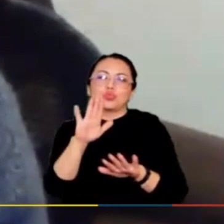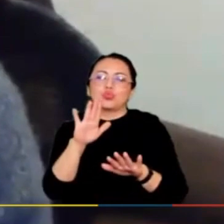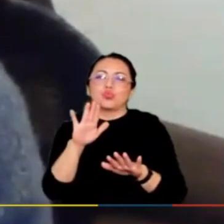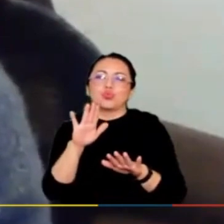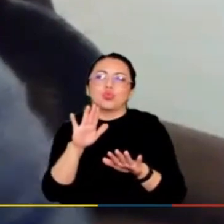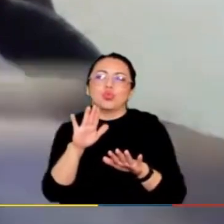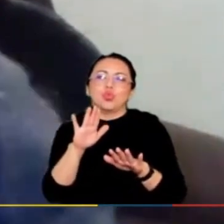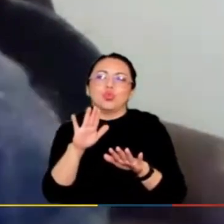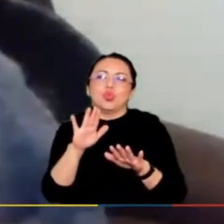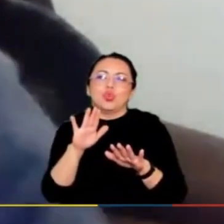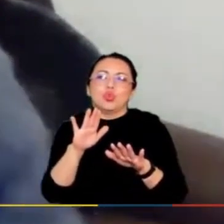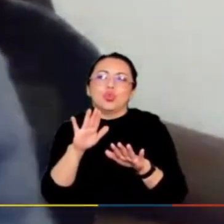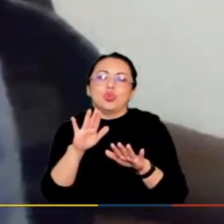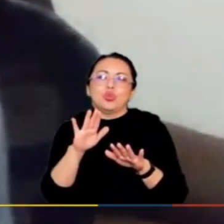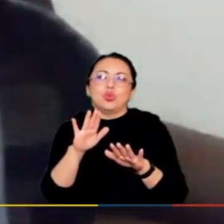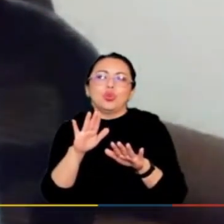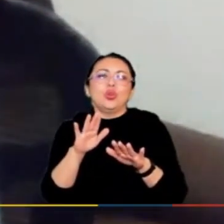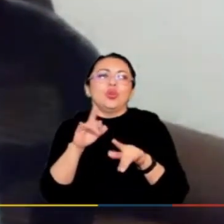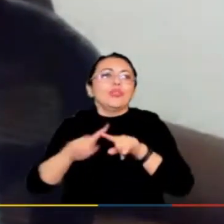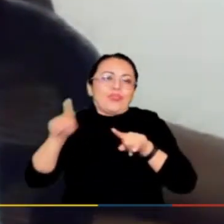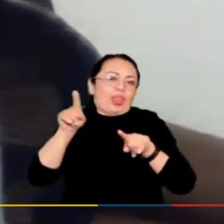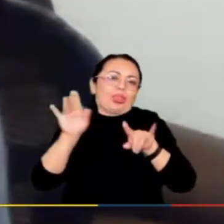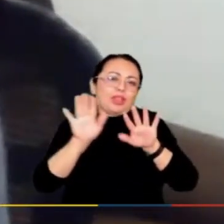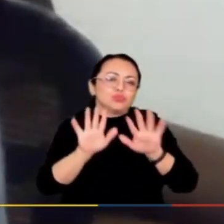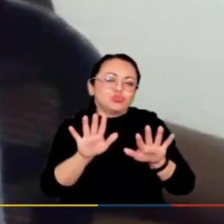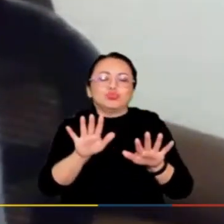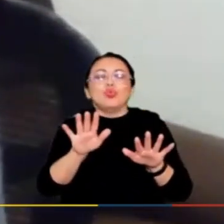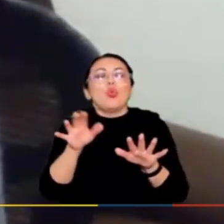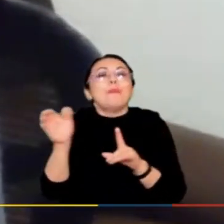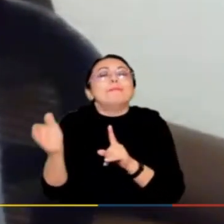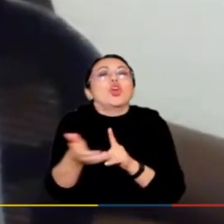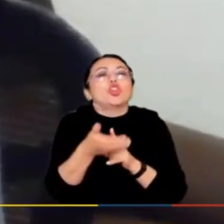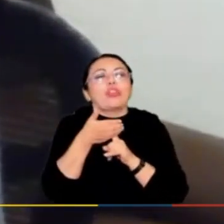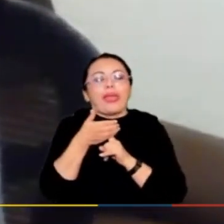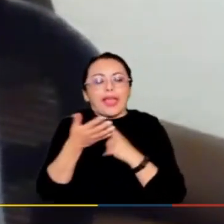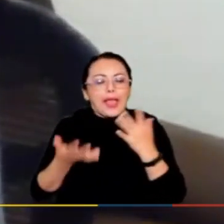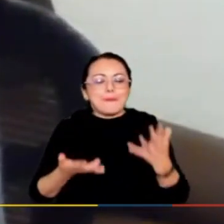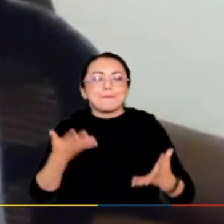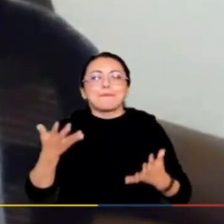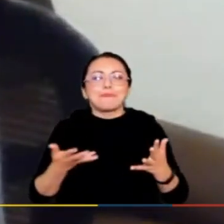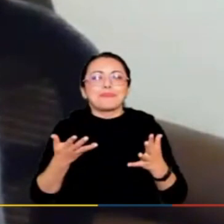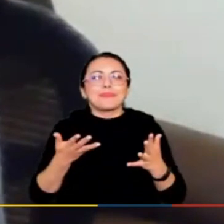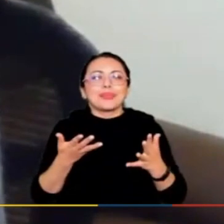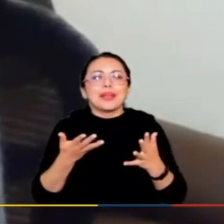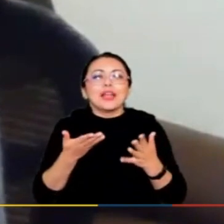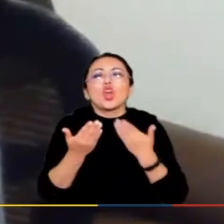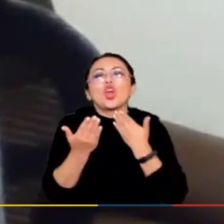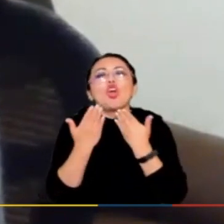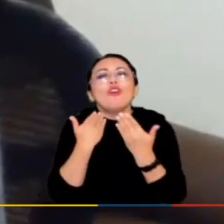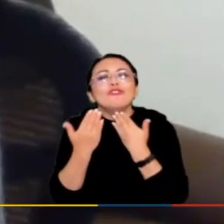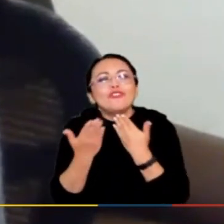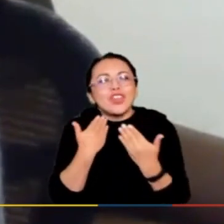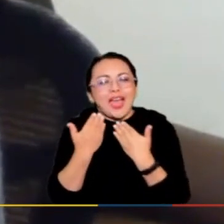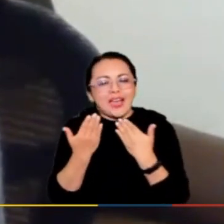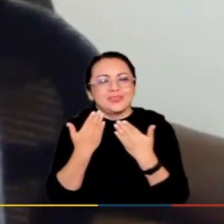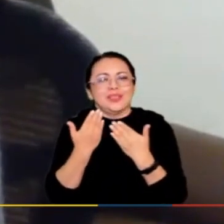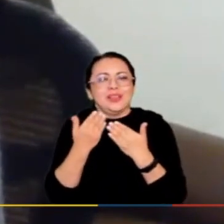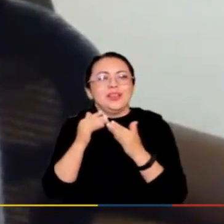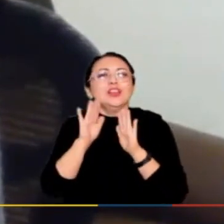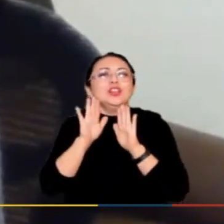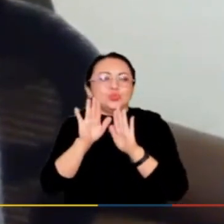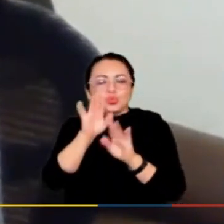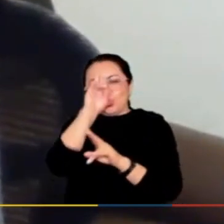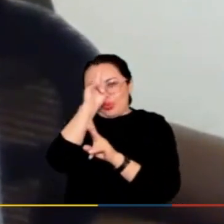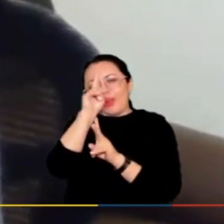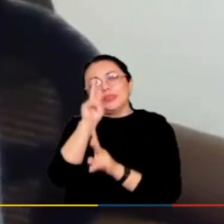como dice el doctor José Domingo, que protege en general pues el principio de confianza de la estructura de respeto a las